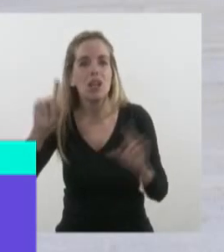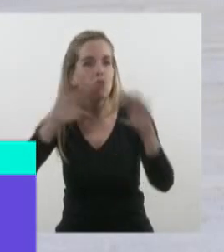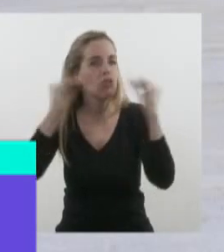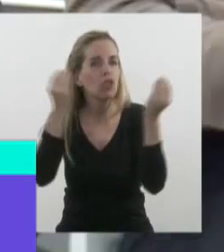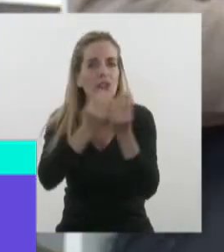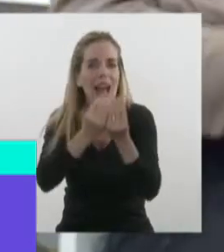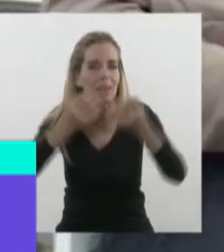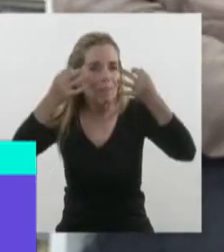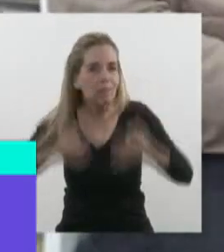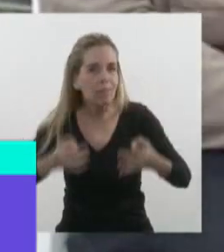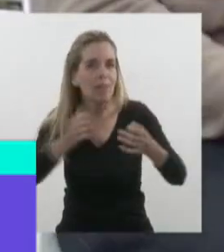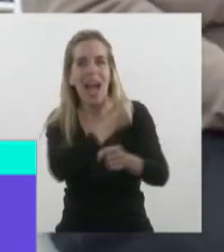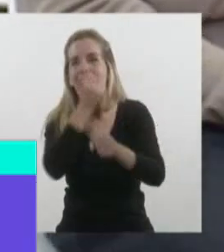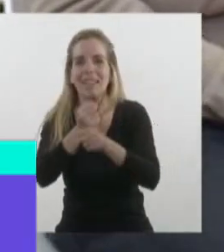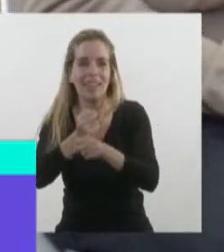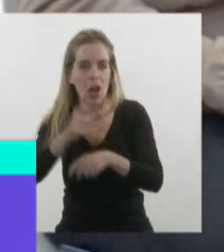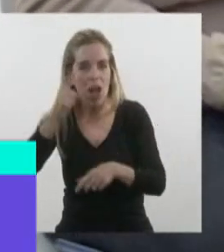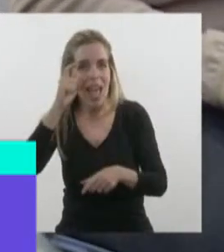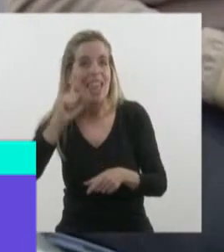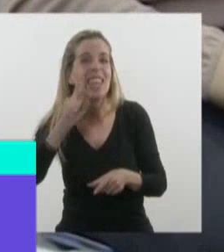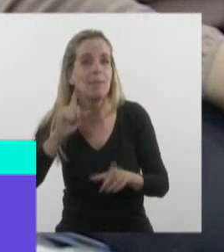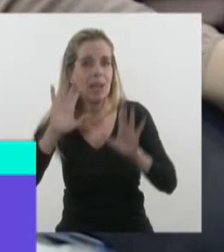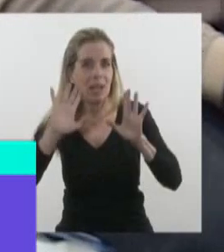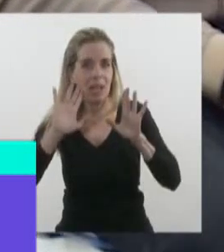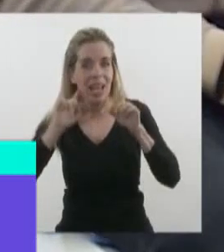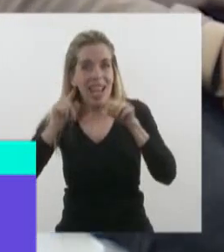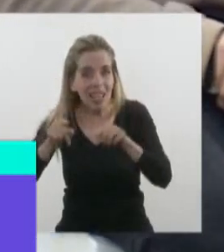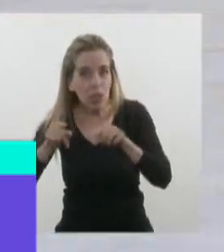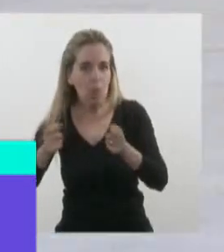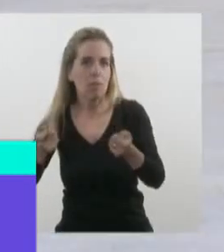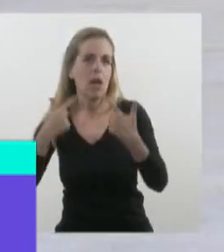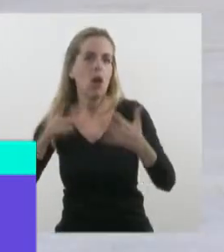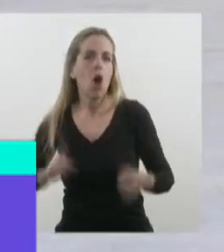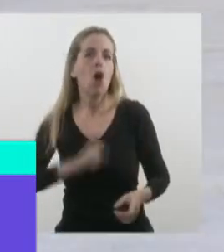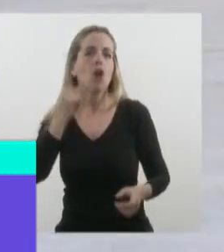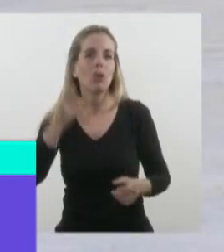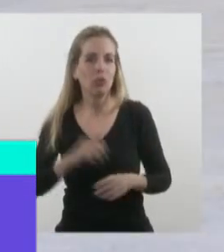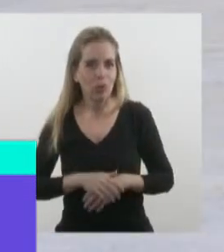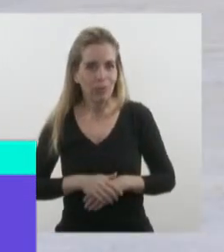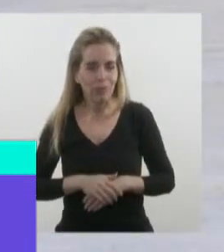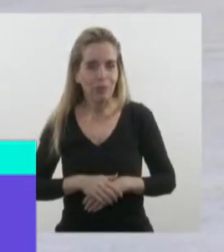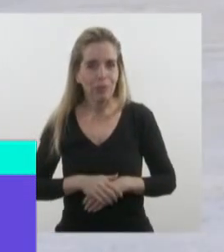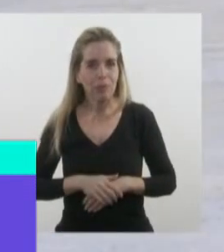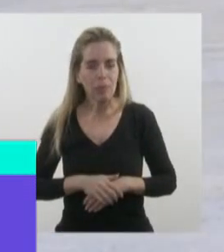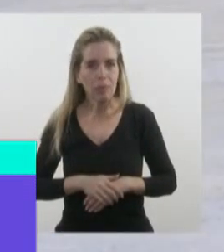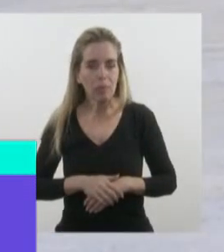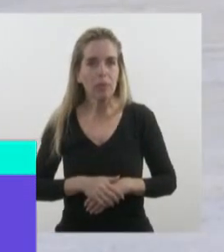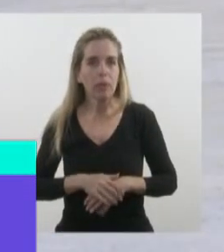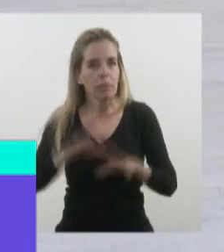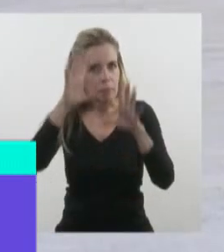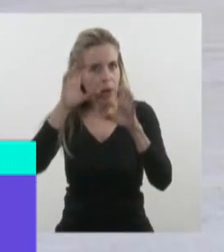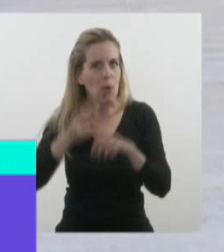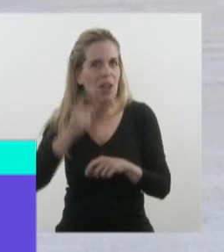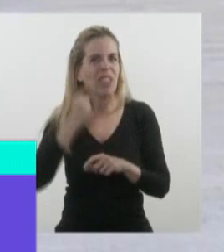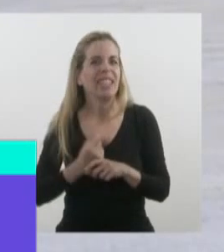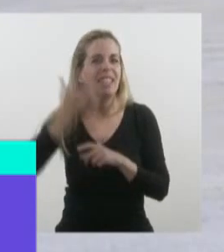Y eso a mí me llena de orgullo. Porque cuando aquel día en Mar del Plata yo